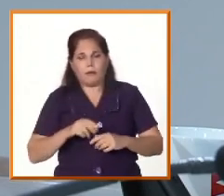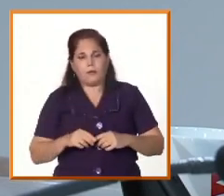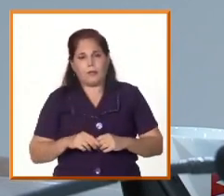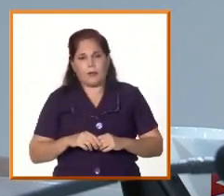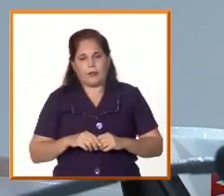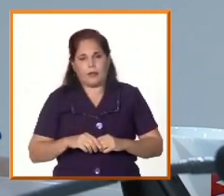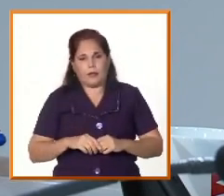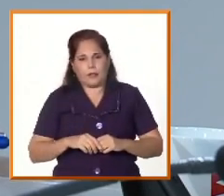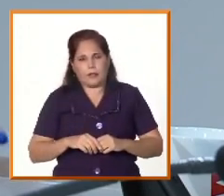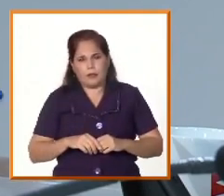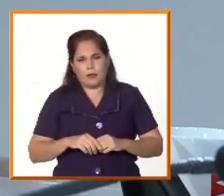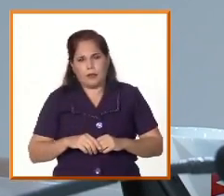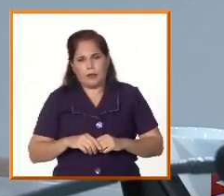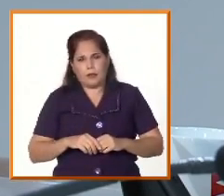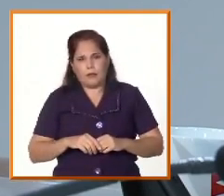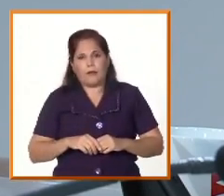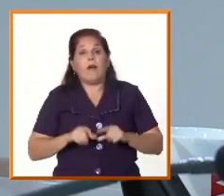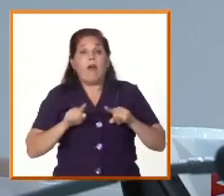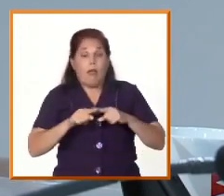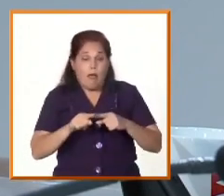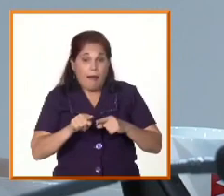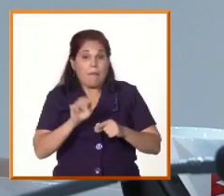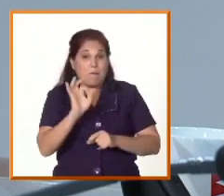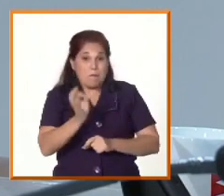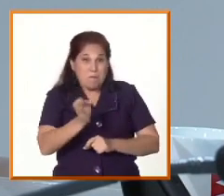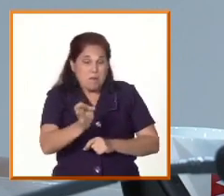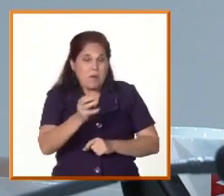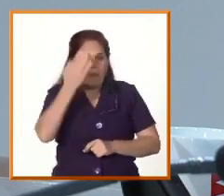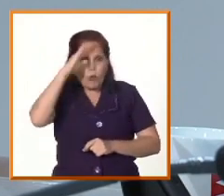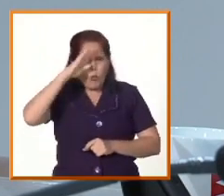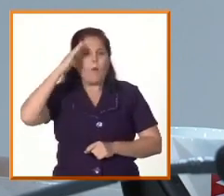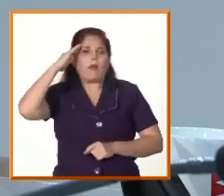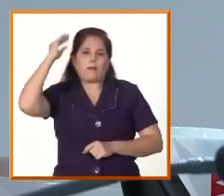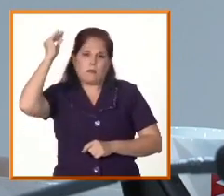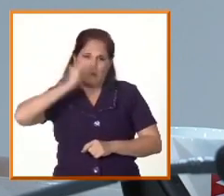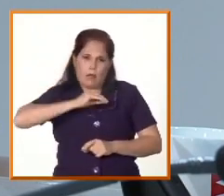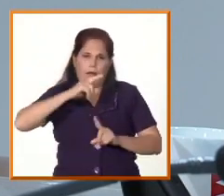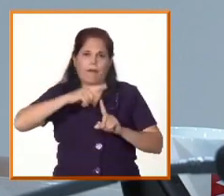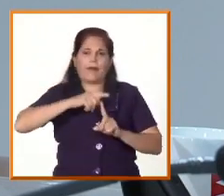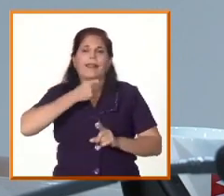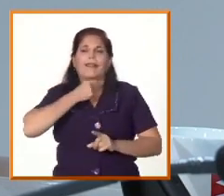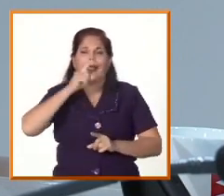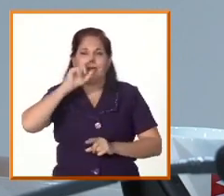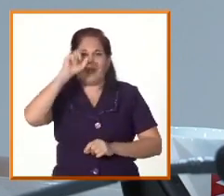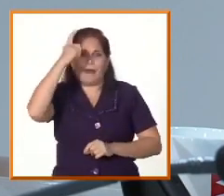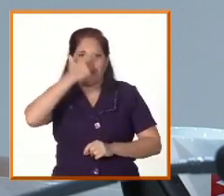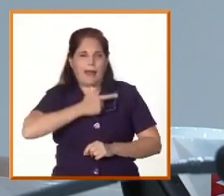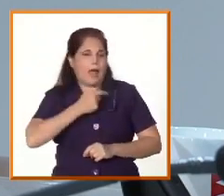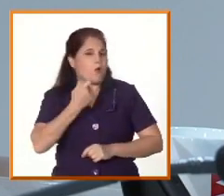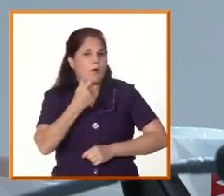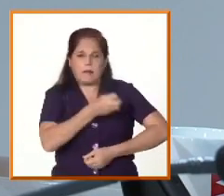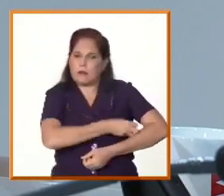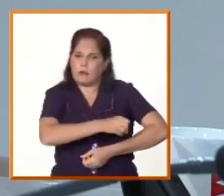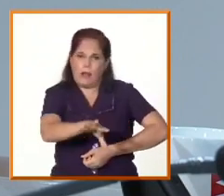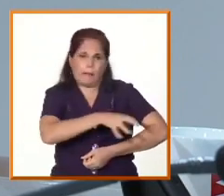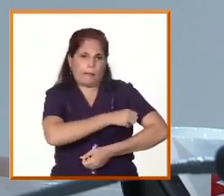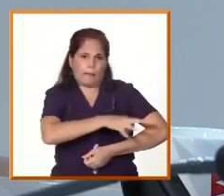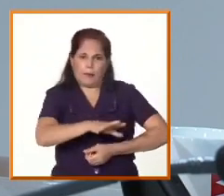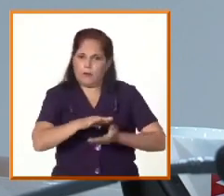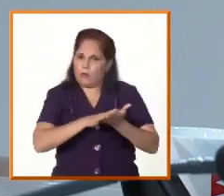y que sí los cubanos conocen perfectamente el tema de la tenga y que no necesita de pienso para poder